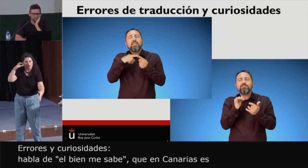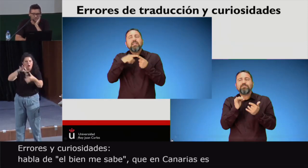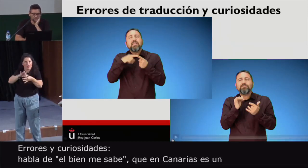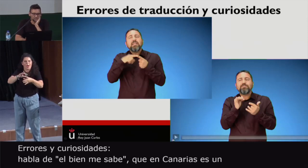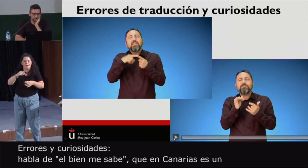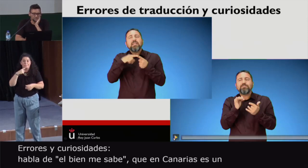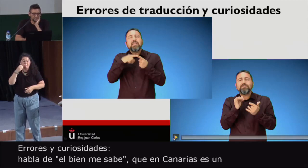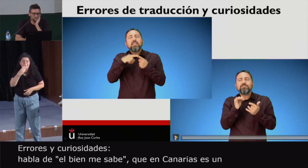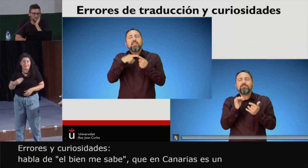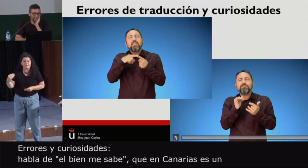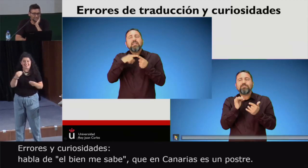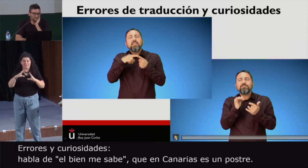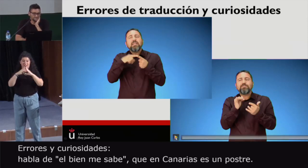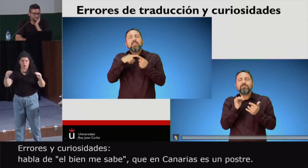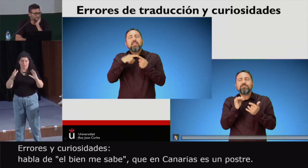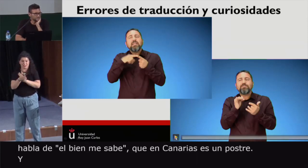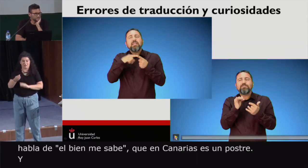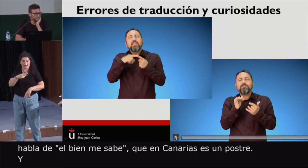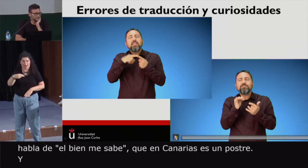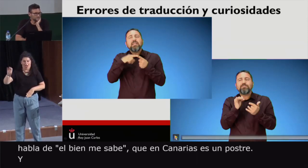otra de las curiosidades que nos llama la atención es esta.